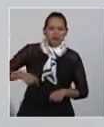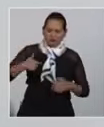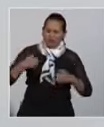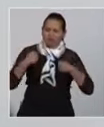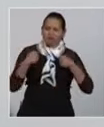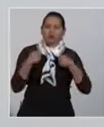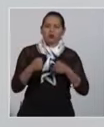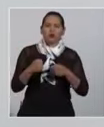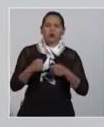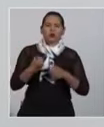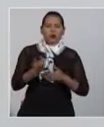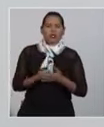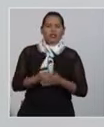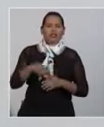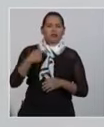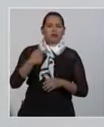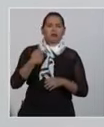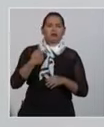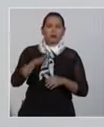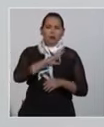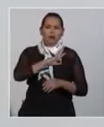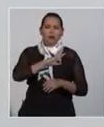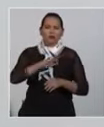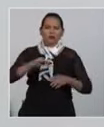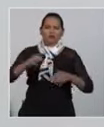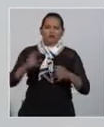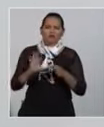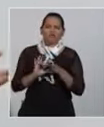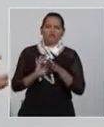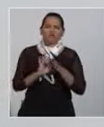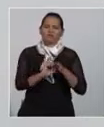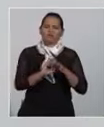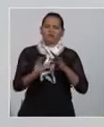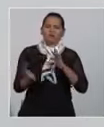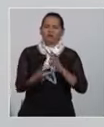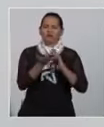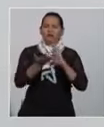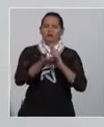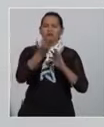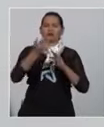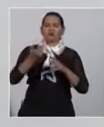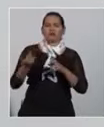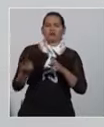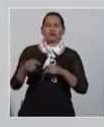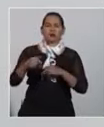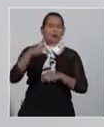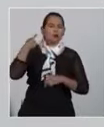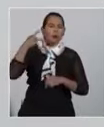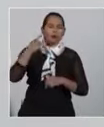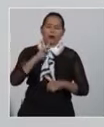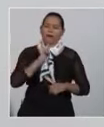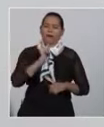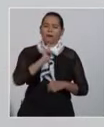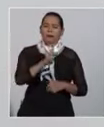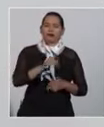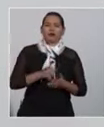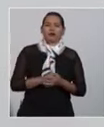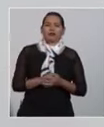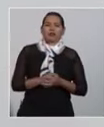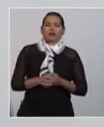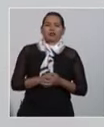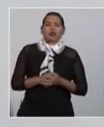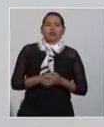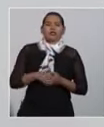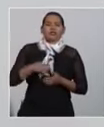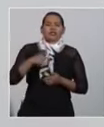podemos construir un Estado con igualdad para todos. He recorrido los 217 municipios, he caminado por donde